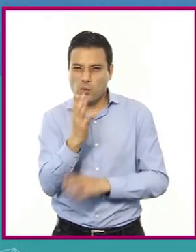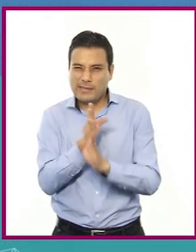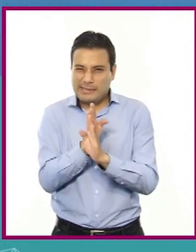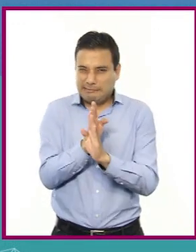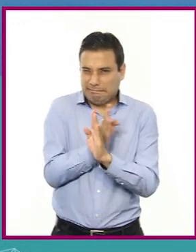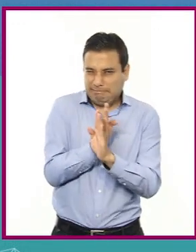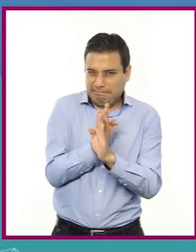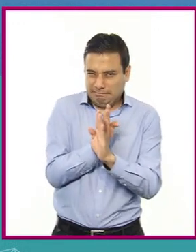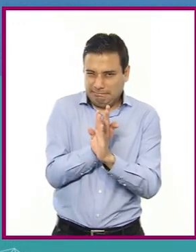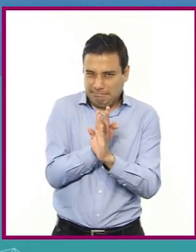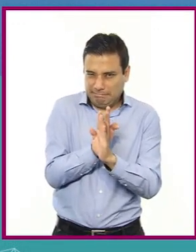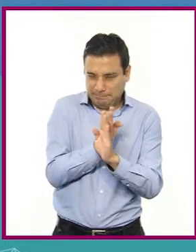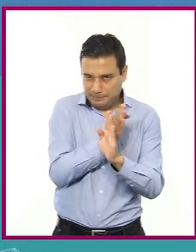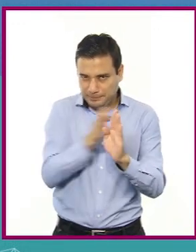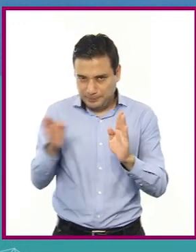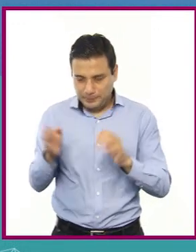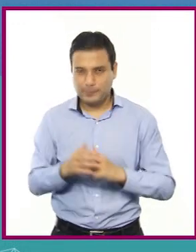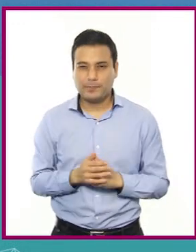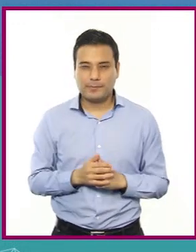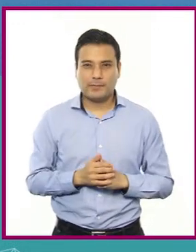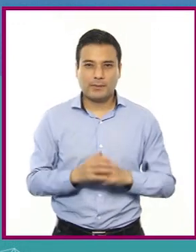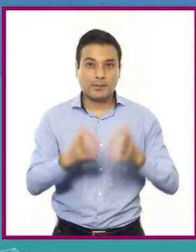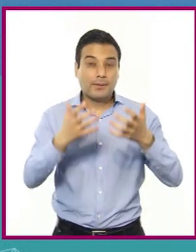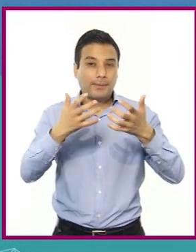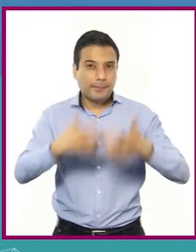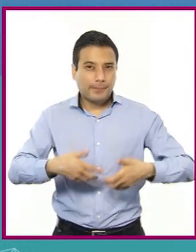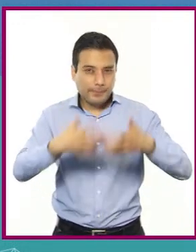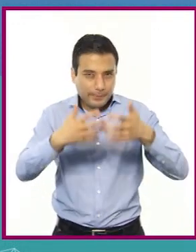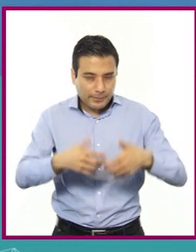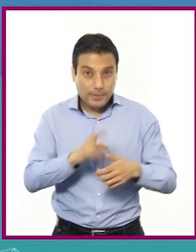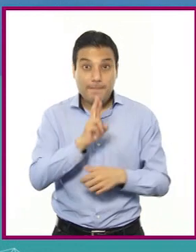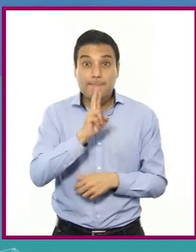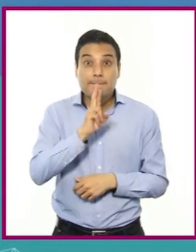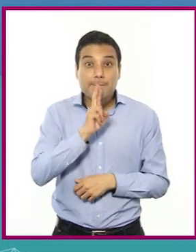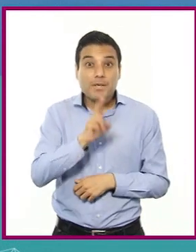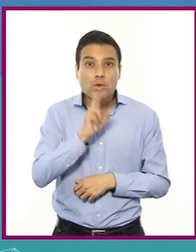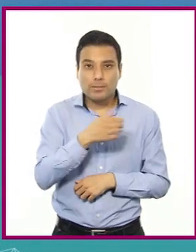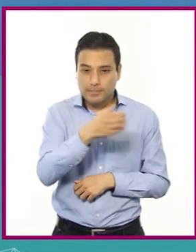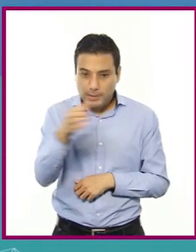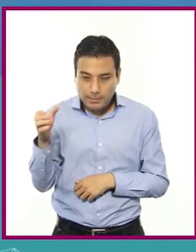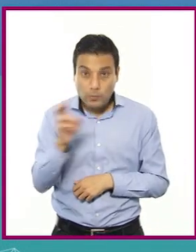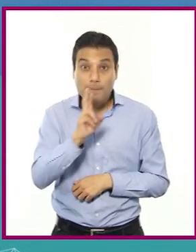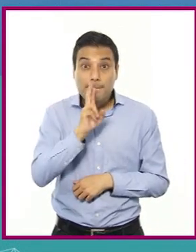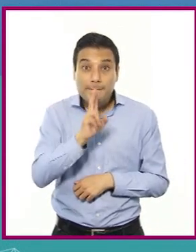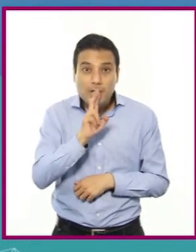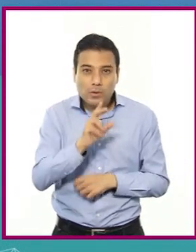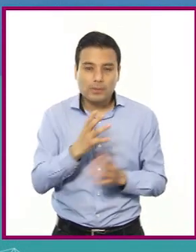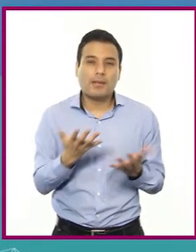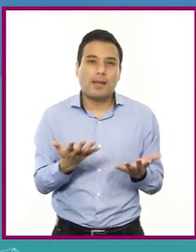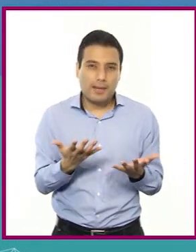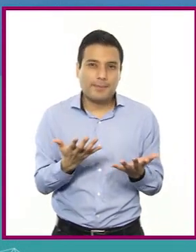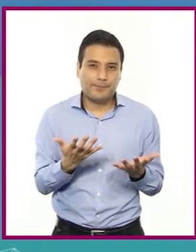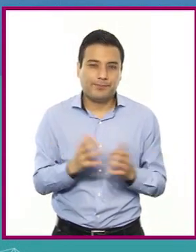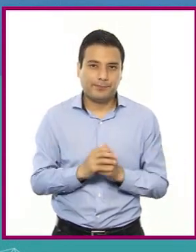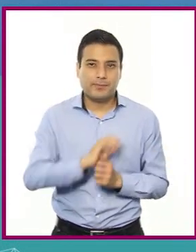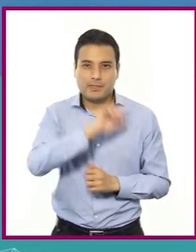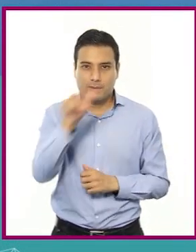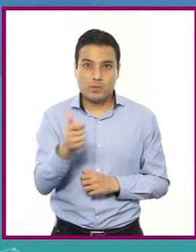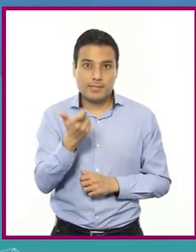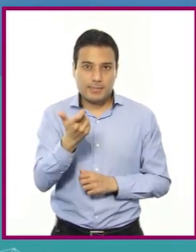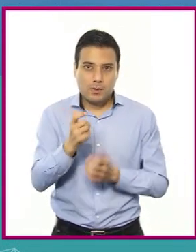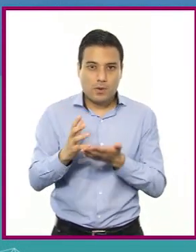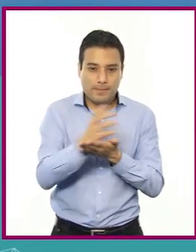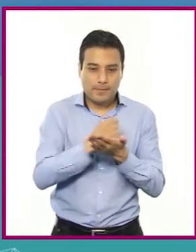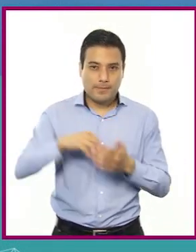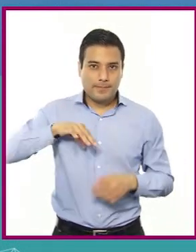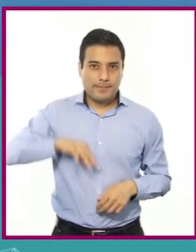de los 50, los avances en la industrialización incentivaron la producción del campo y las ganancias económicas